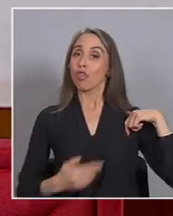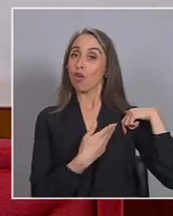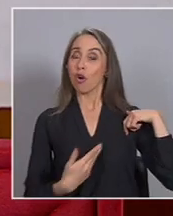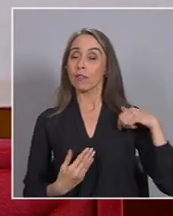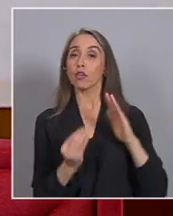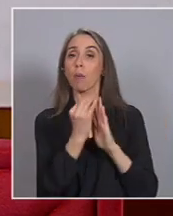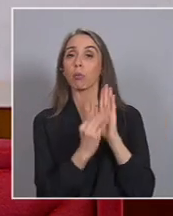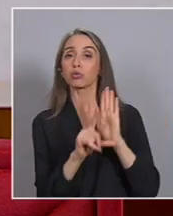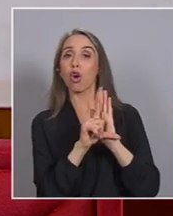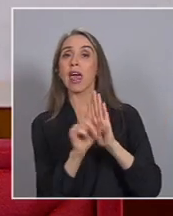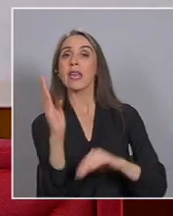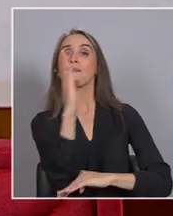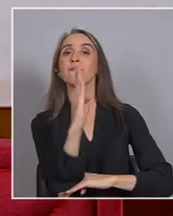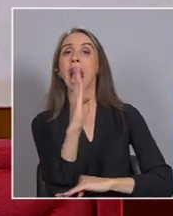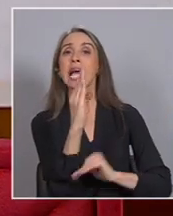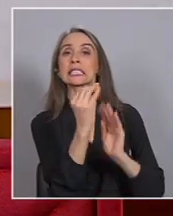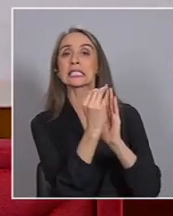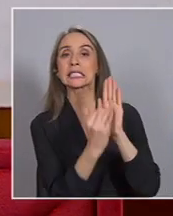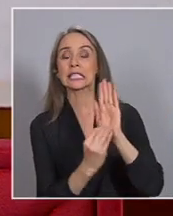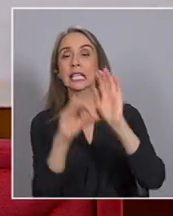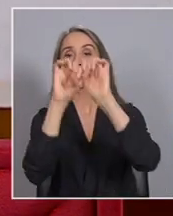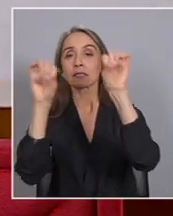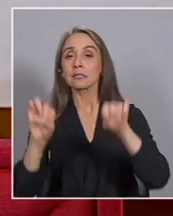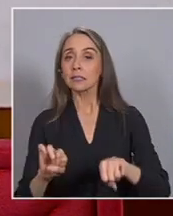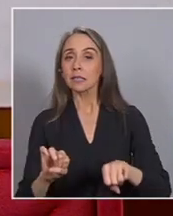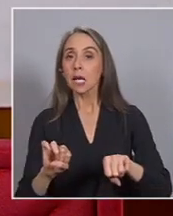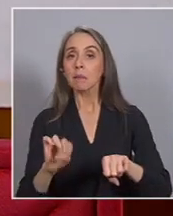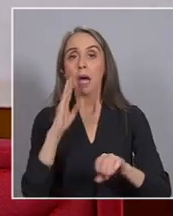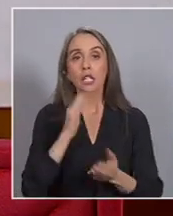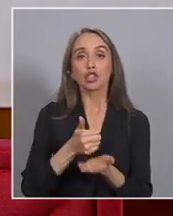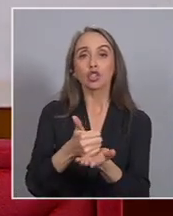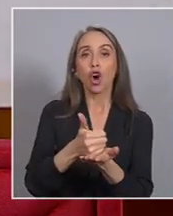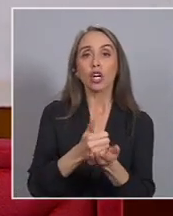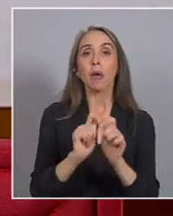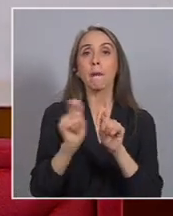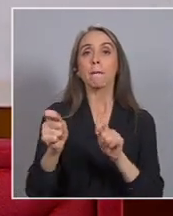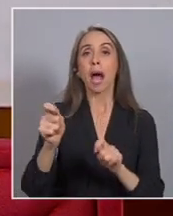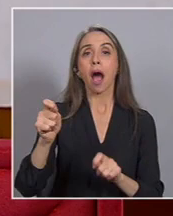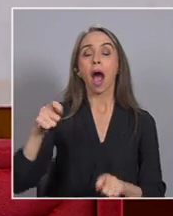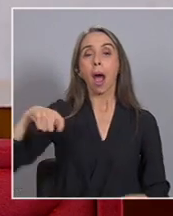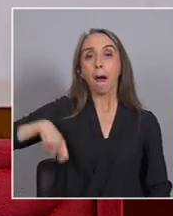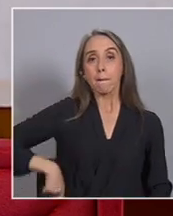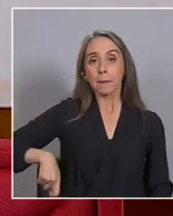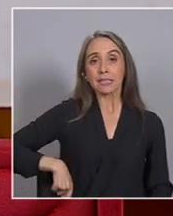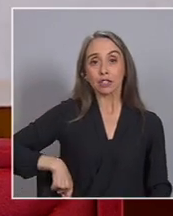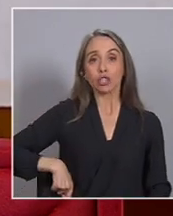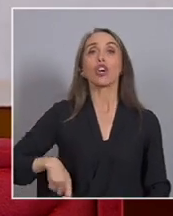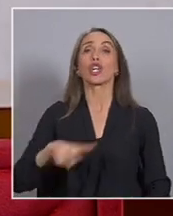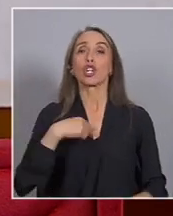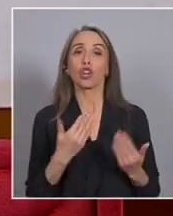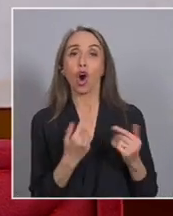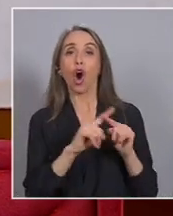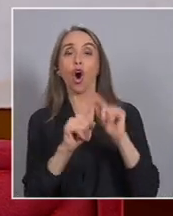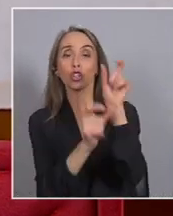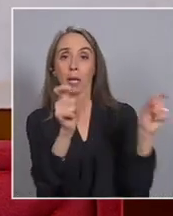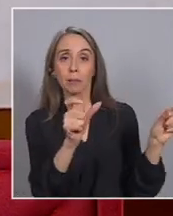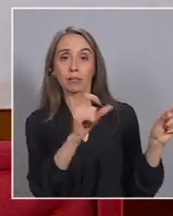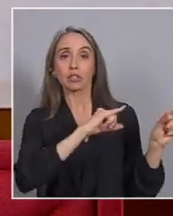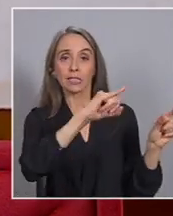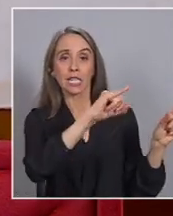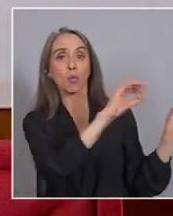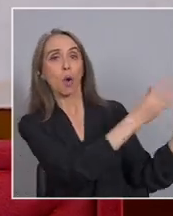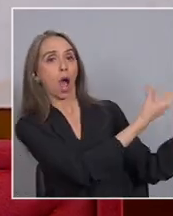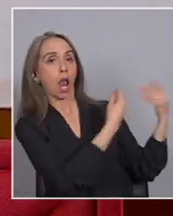las bases de un sistema solidario de pensiones. Nosotros esperamos que sean otros también los que continúen este